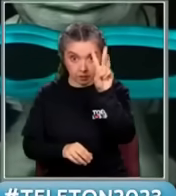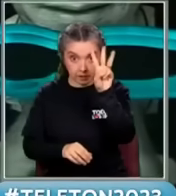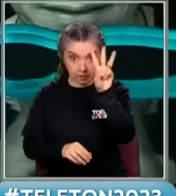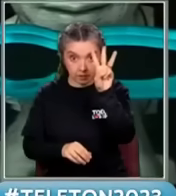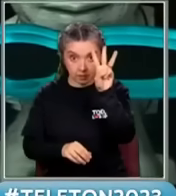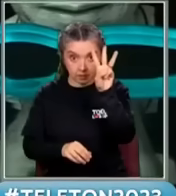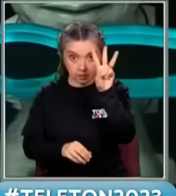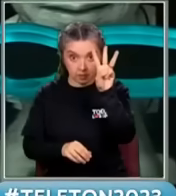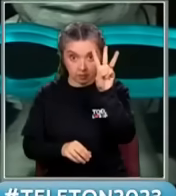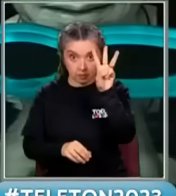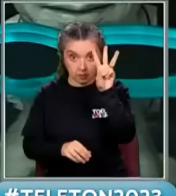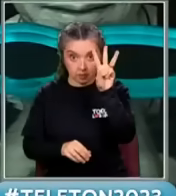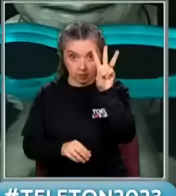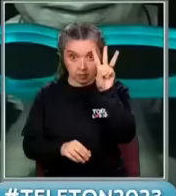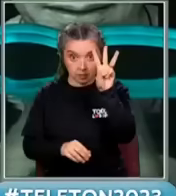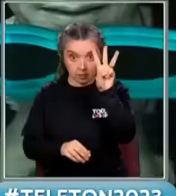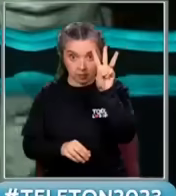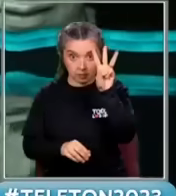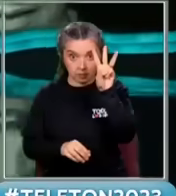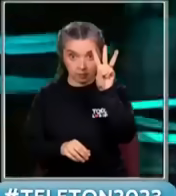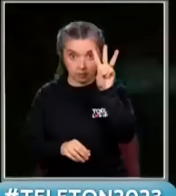1, 2, 3.